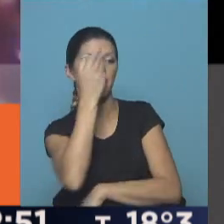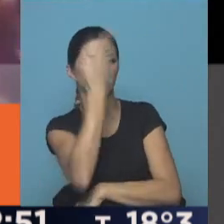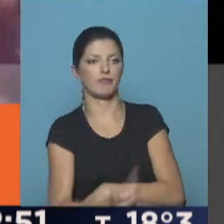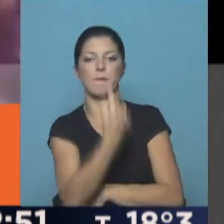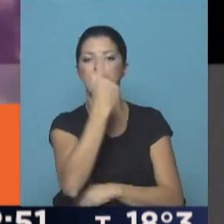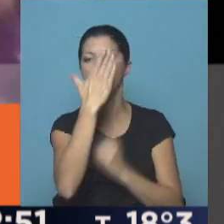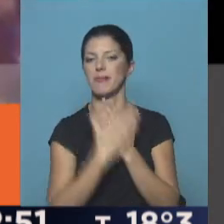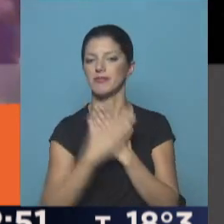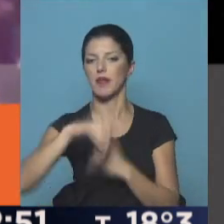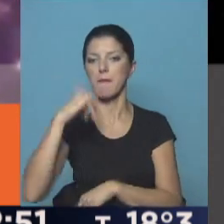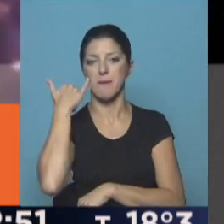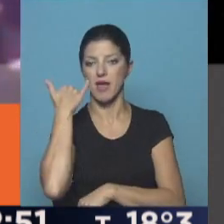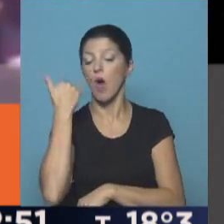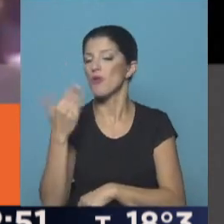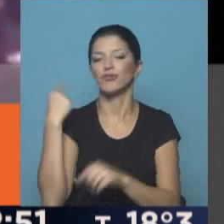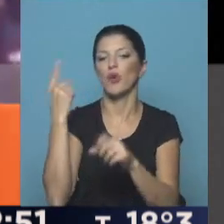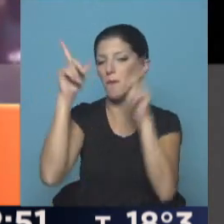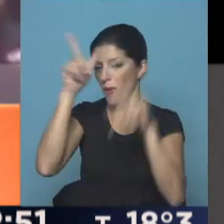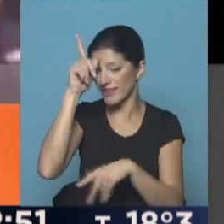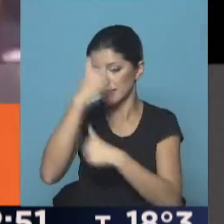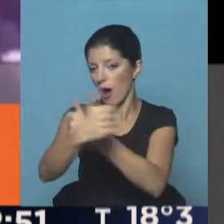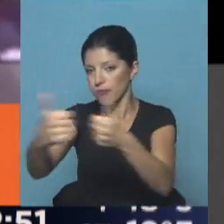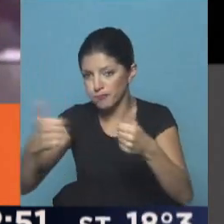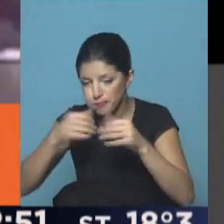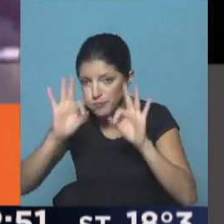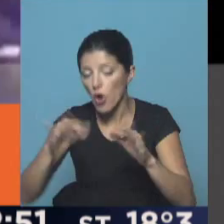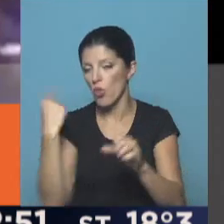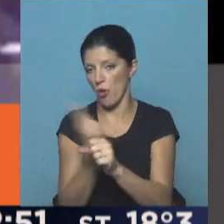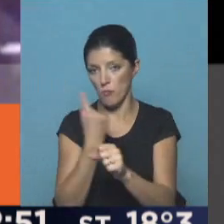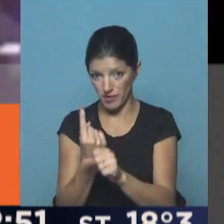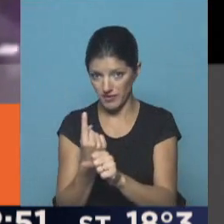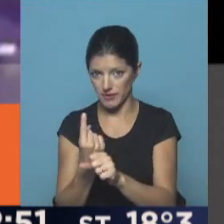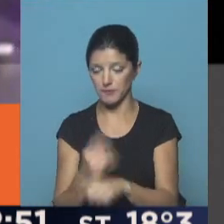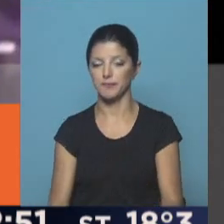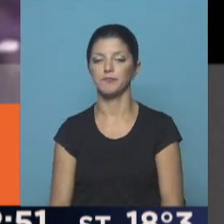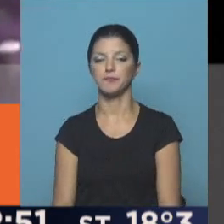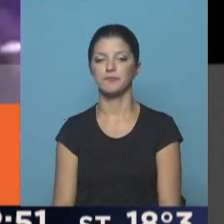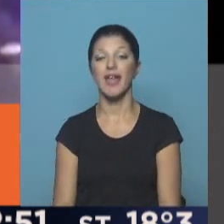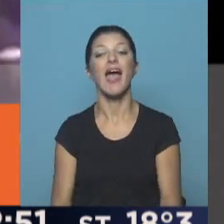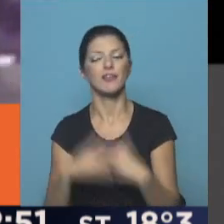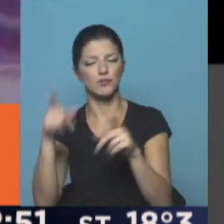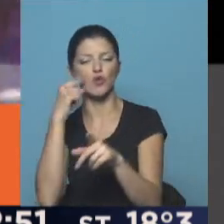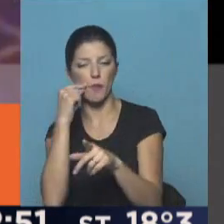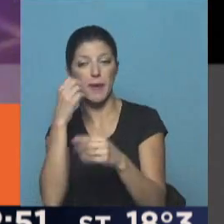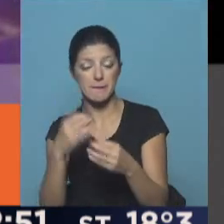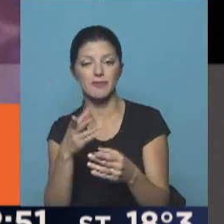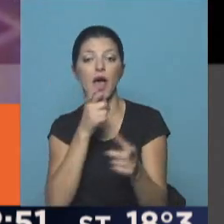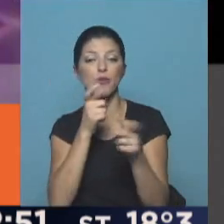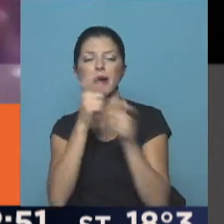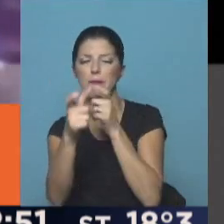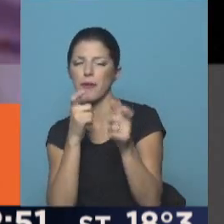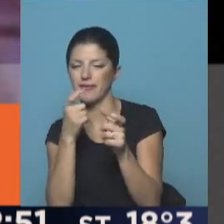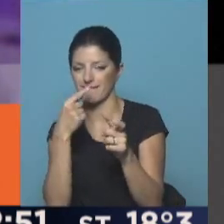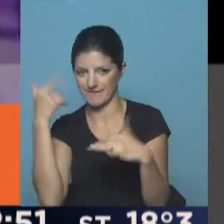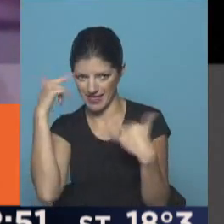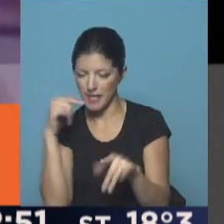que la policía no pueda actuar con contundencia frente a este tipo de actos. Es decir, empieza Corbyn a tener respuestas inteligentes en torno a